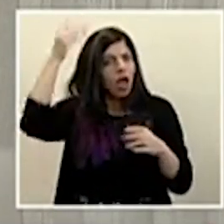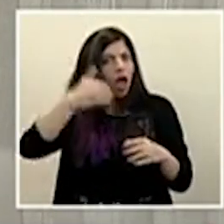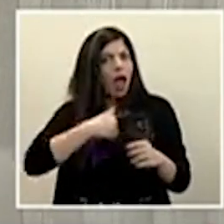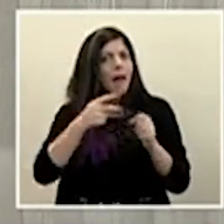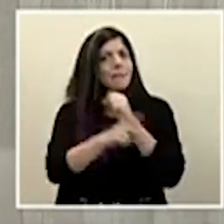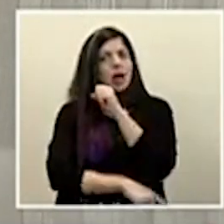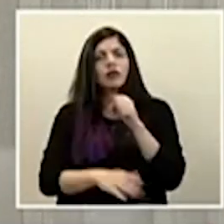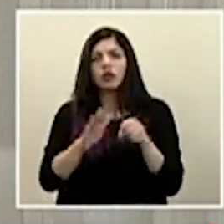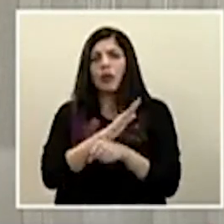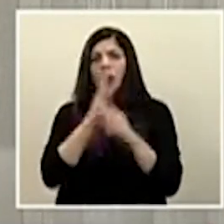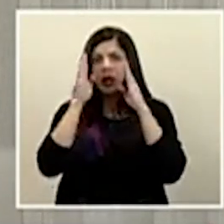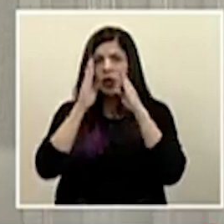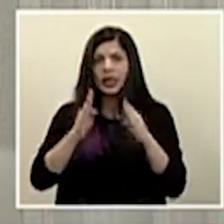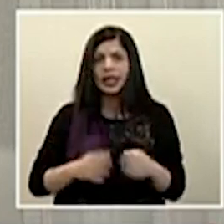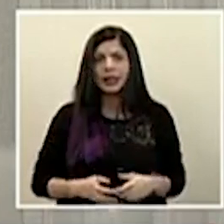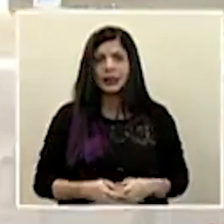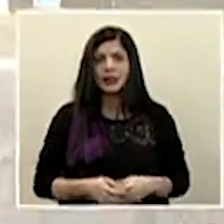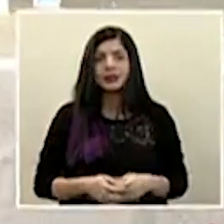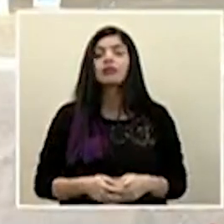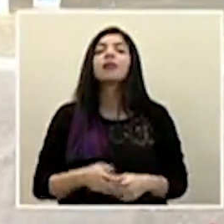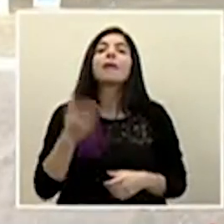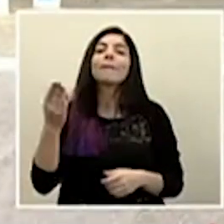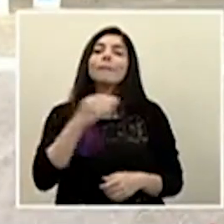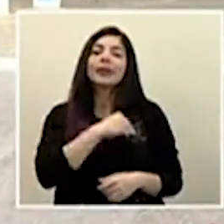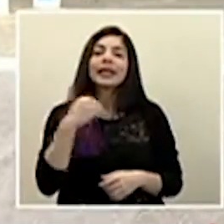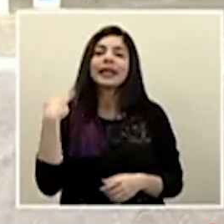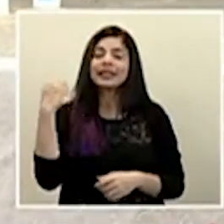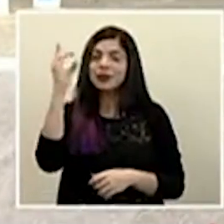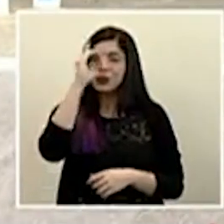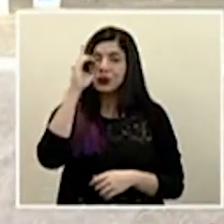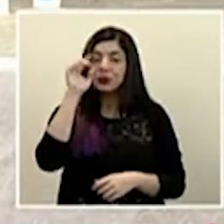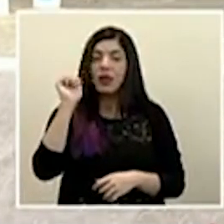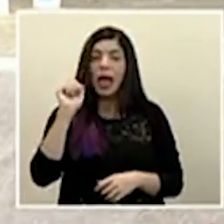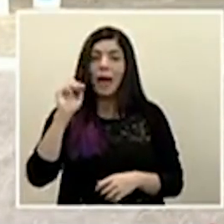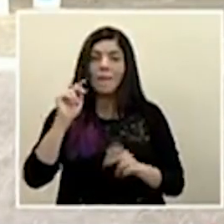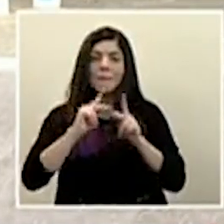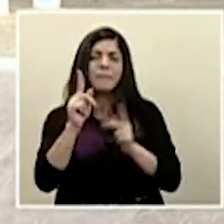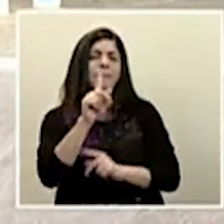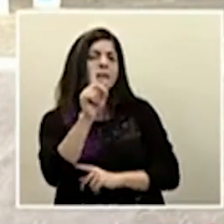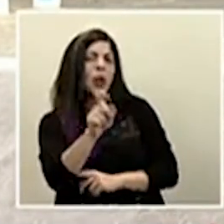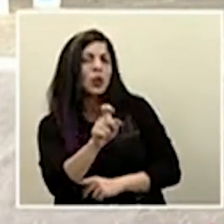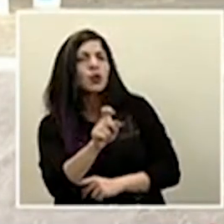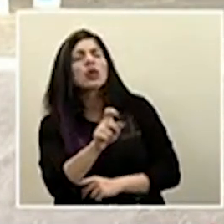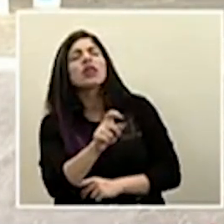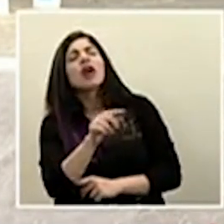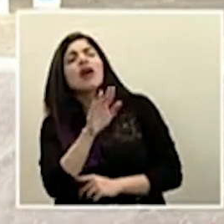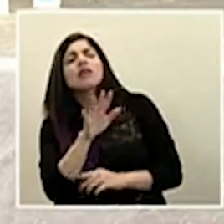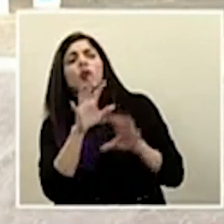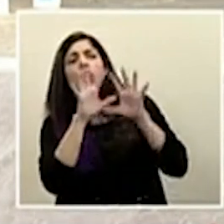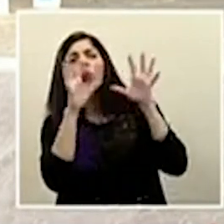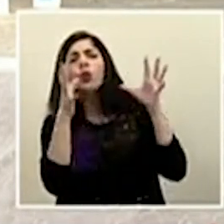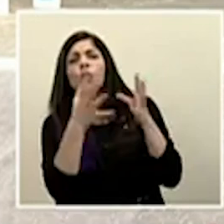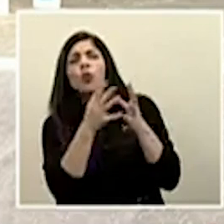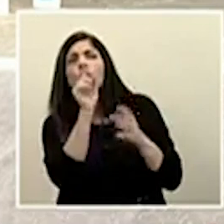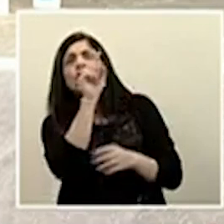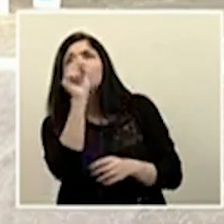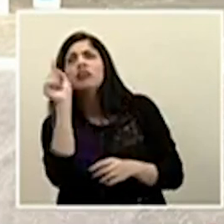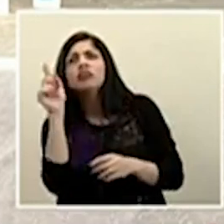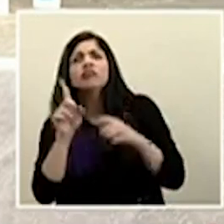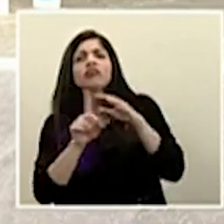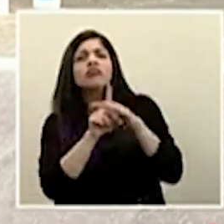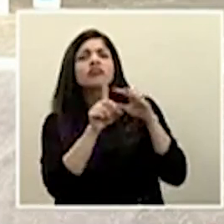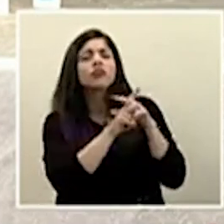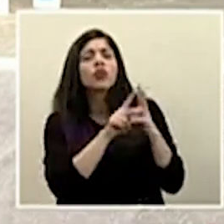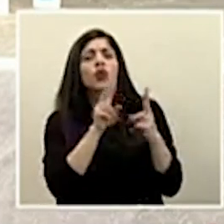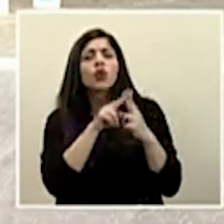país. Para el ministro Salas, AM Prensa consulta. A nivel mundial ya se registran dos